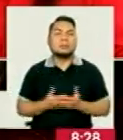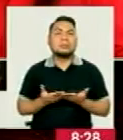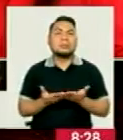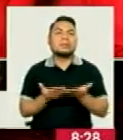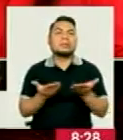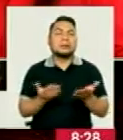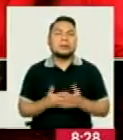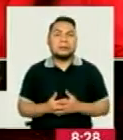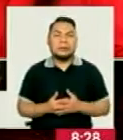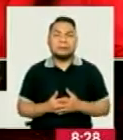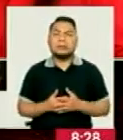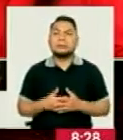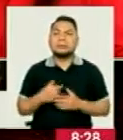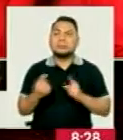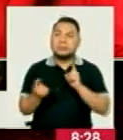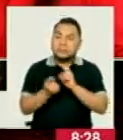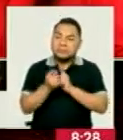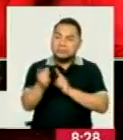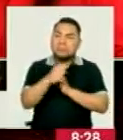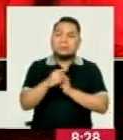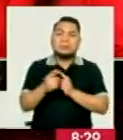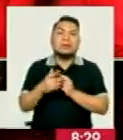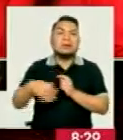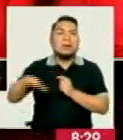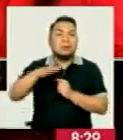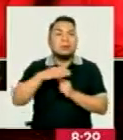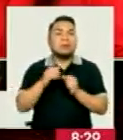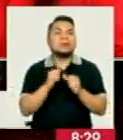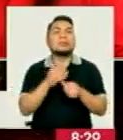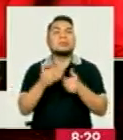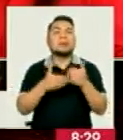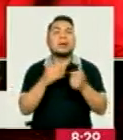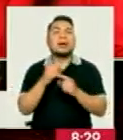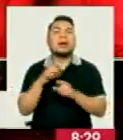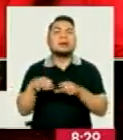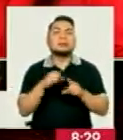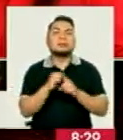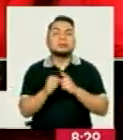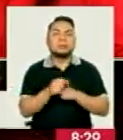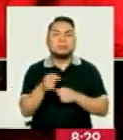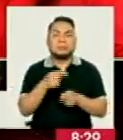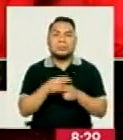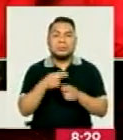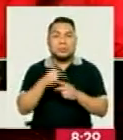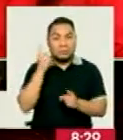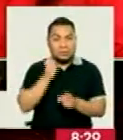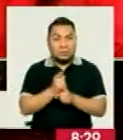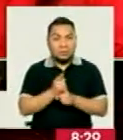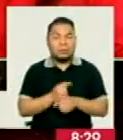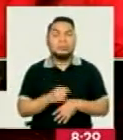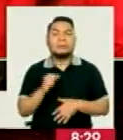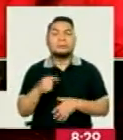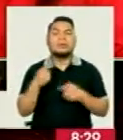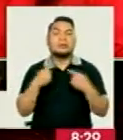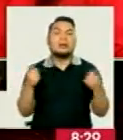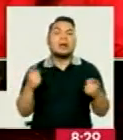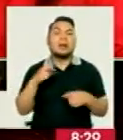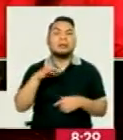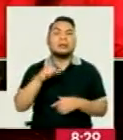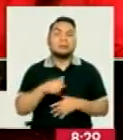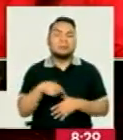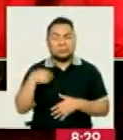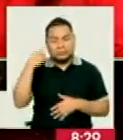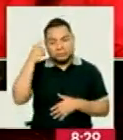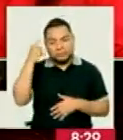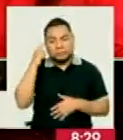de intervención o plataformas itinerantes de acción social, ¿no? Ese es el nombre, ¿es correcto? Exactamente. Los famosos PIAS. Uh-huh. Se me viene a la